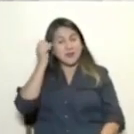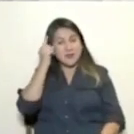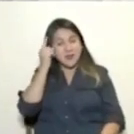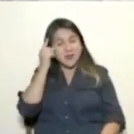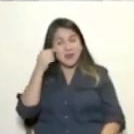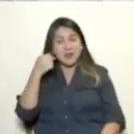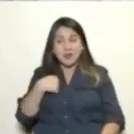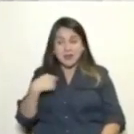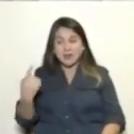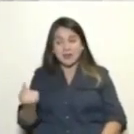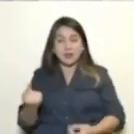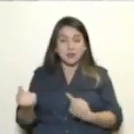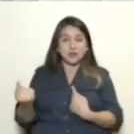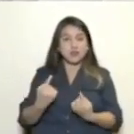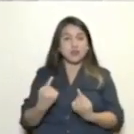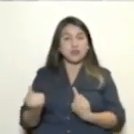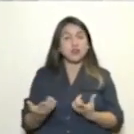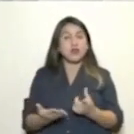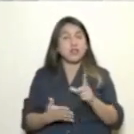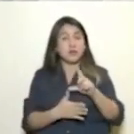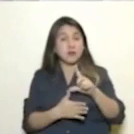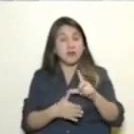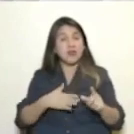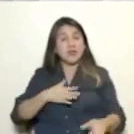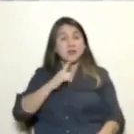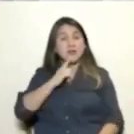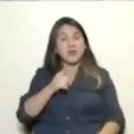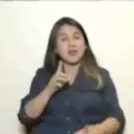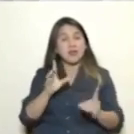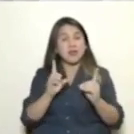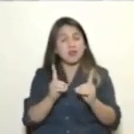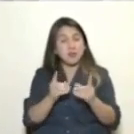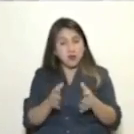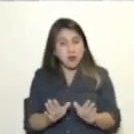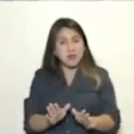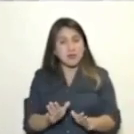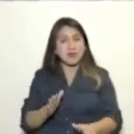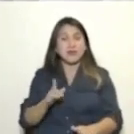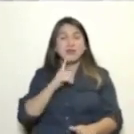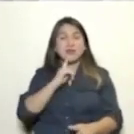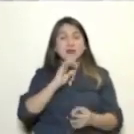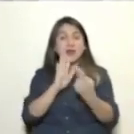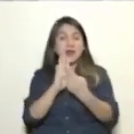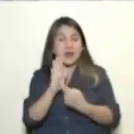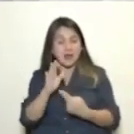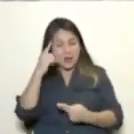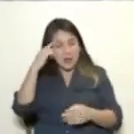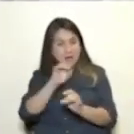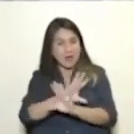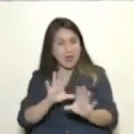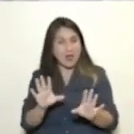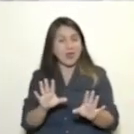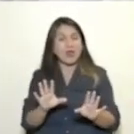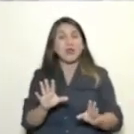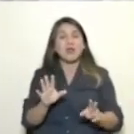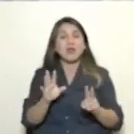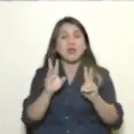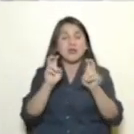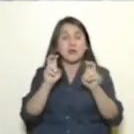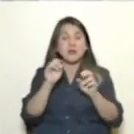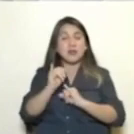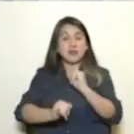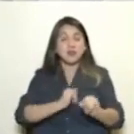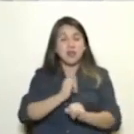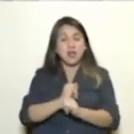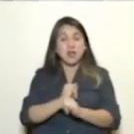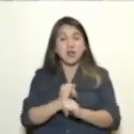entendernos entre nosotros latinoamericanos. Queremos tener democracia, queremos tener reglas claras, queremos tener en el organismo internacional un